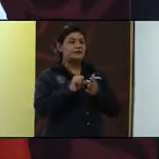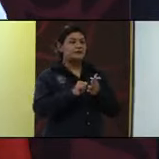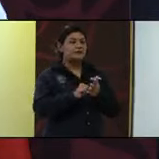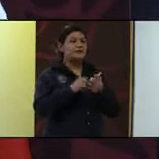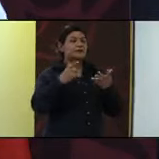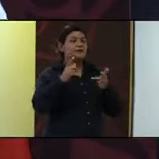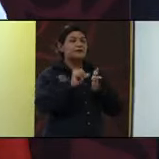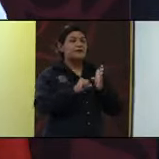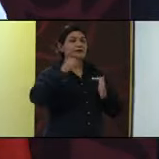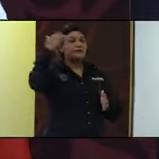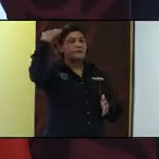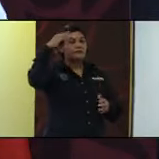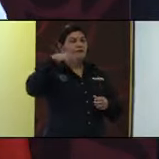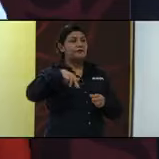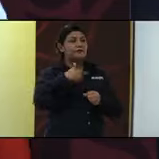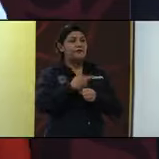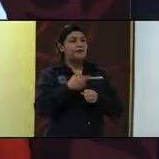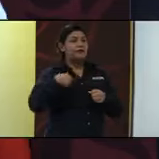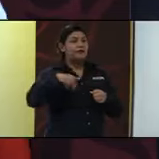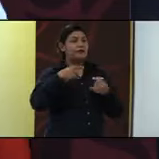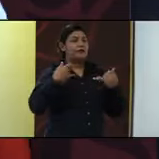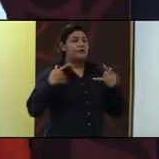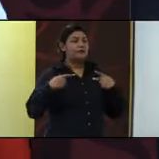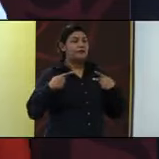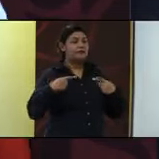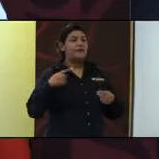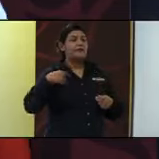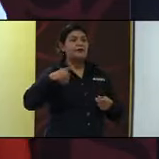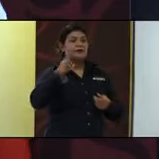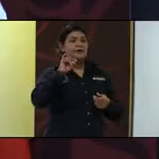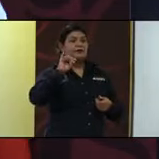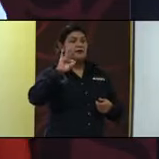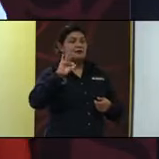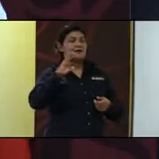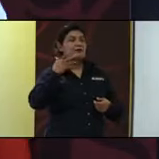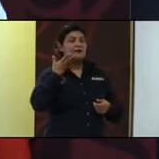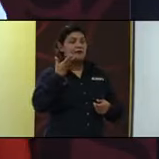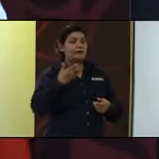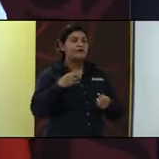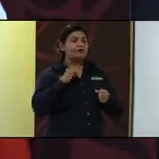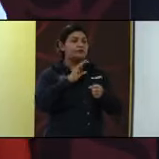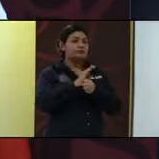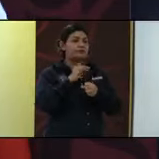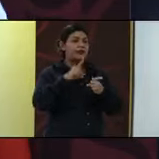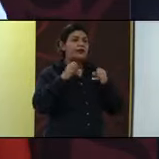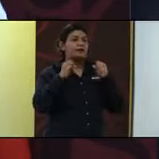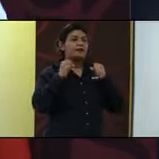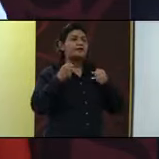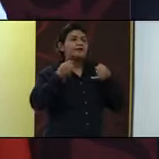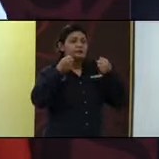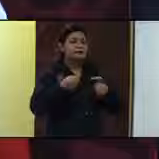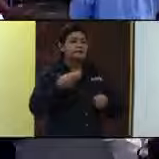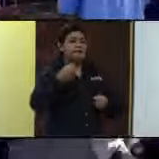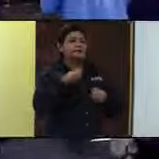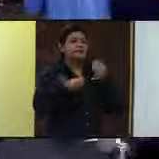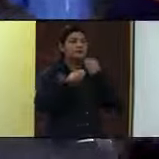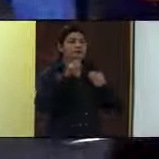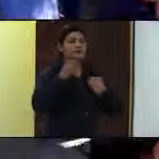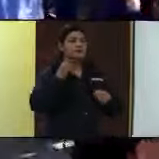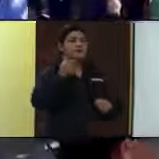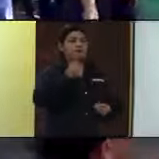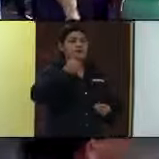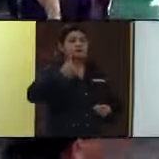adultos mayores, el sistema DIF y el gobierno municipal continuamos firmemente respaldando la seguridad alimenticia de todos y cada uno de